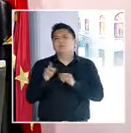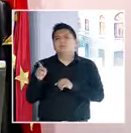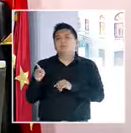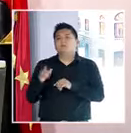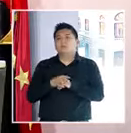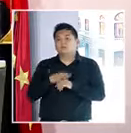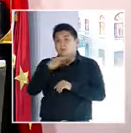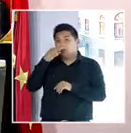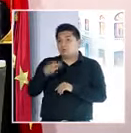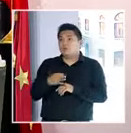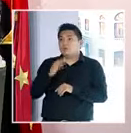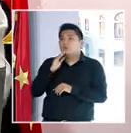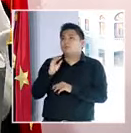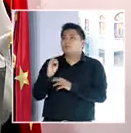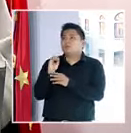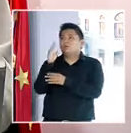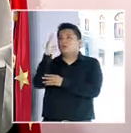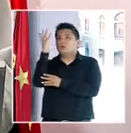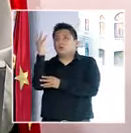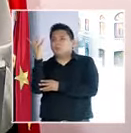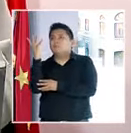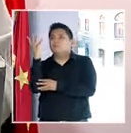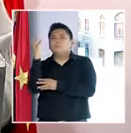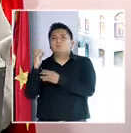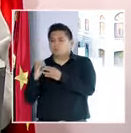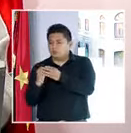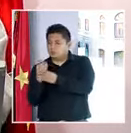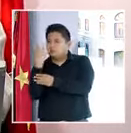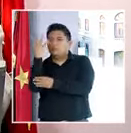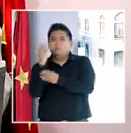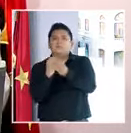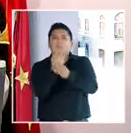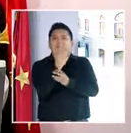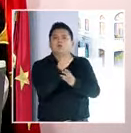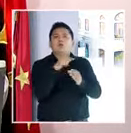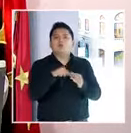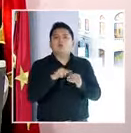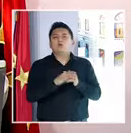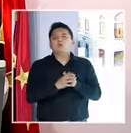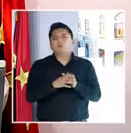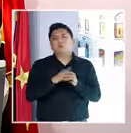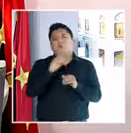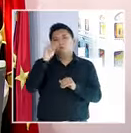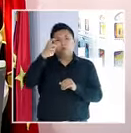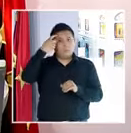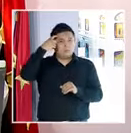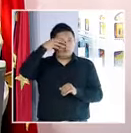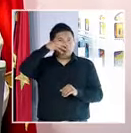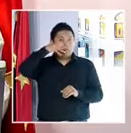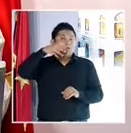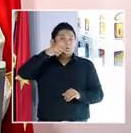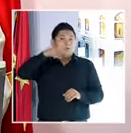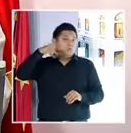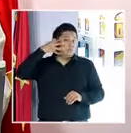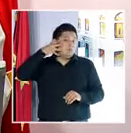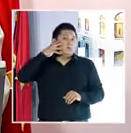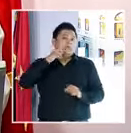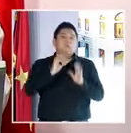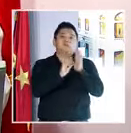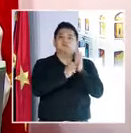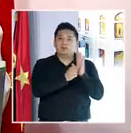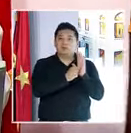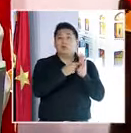de siembra de árboles que tiene abierto, o el código que tiene abierto la Gobernación de Norte de Santander,